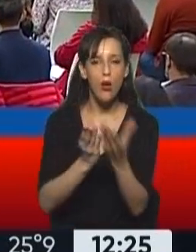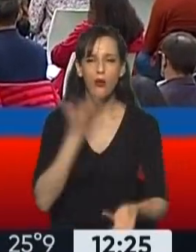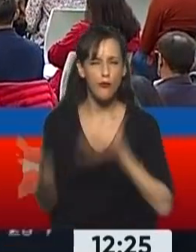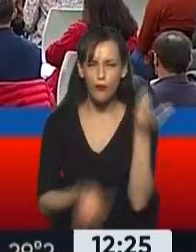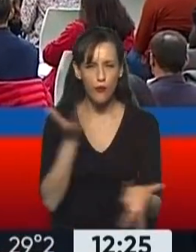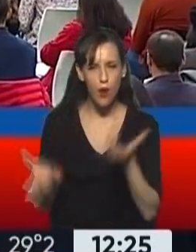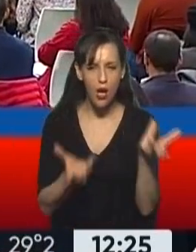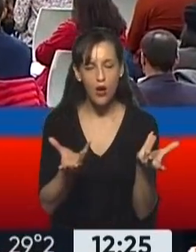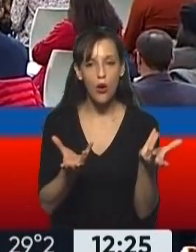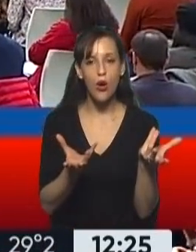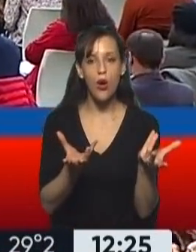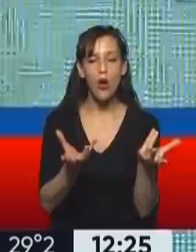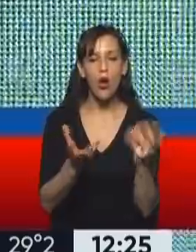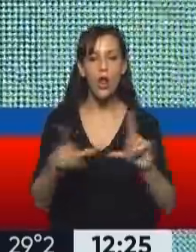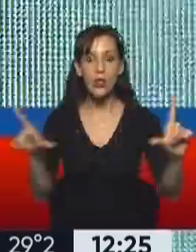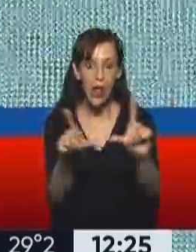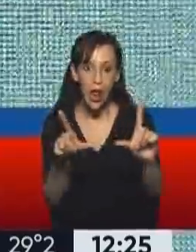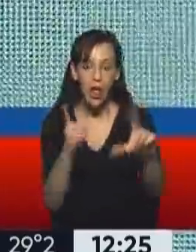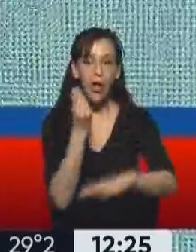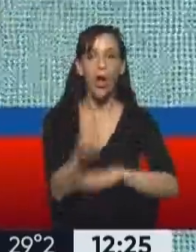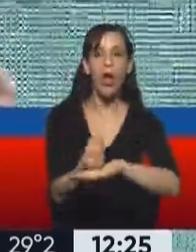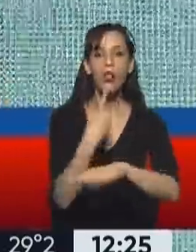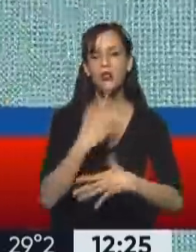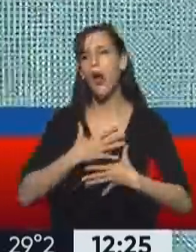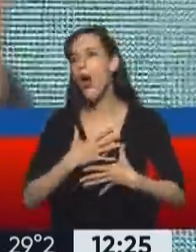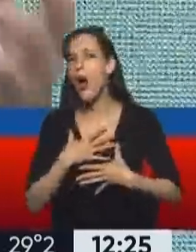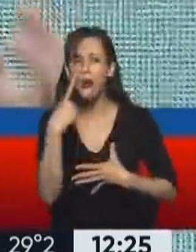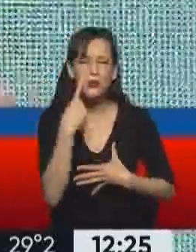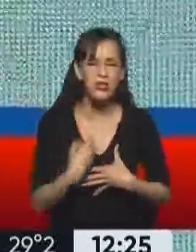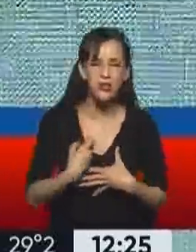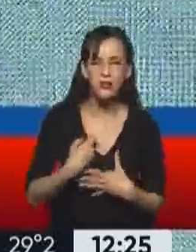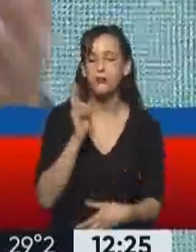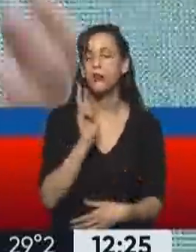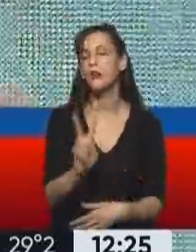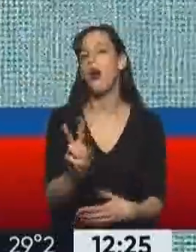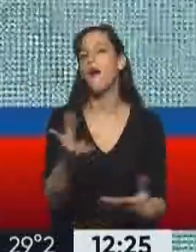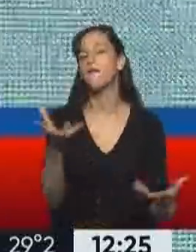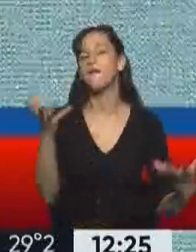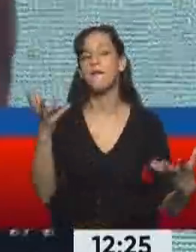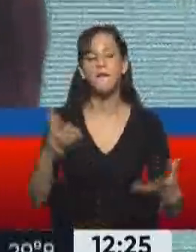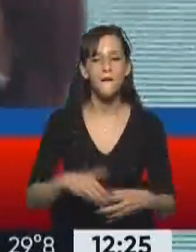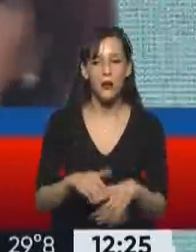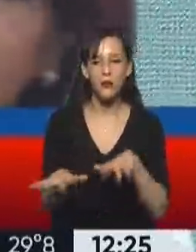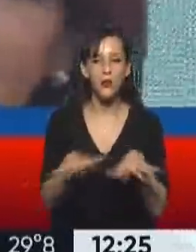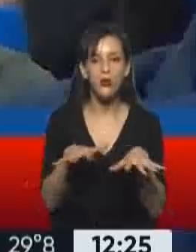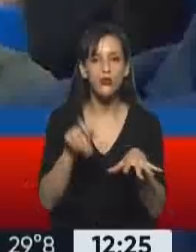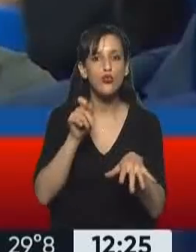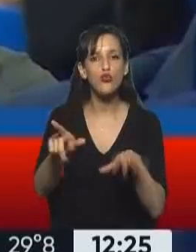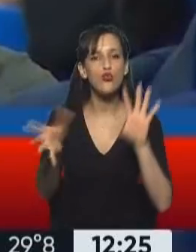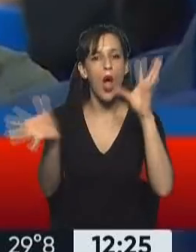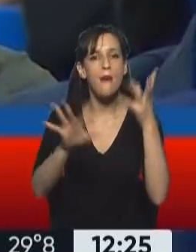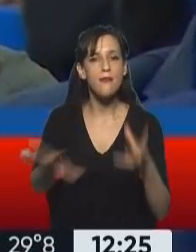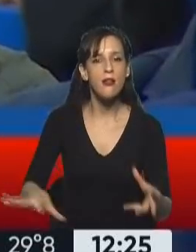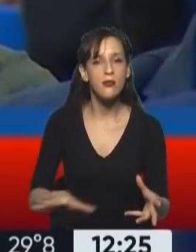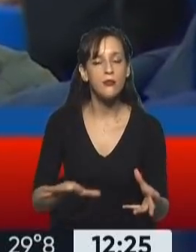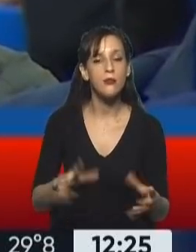mundo se pone compungido en la televisión. Mirá lo que está pasando, el desastre ambiental. Pero cuando queremos